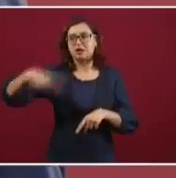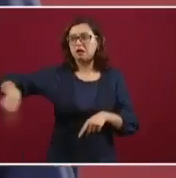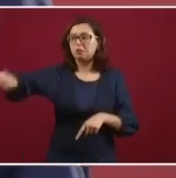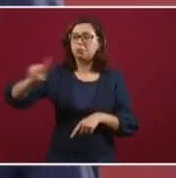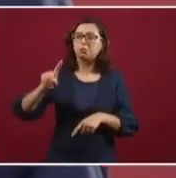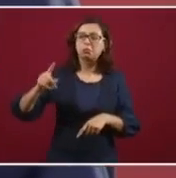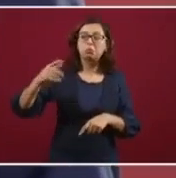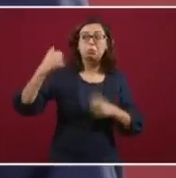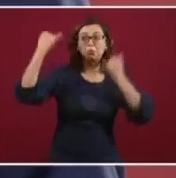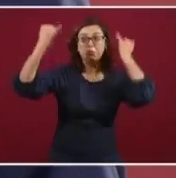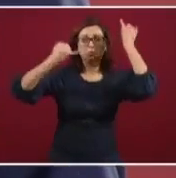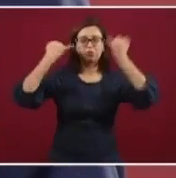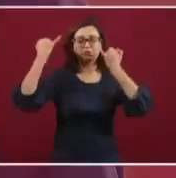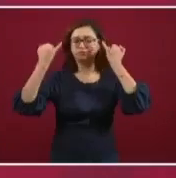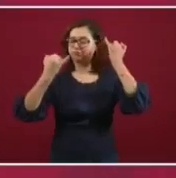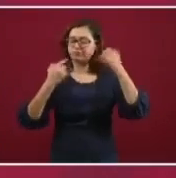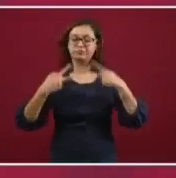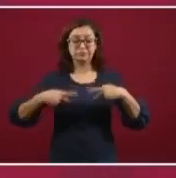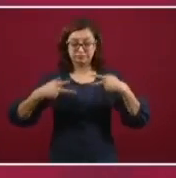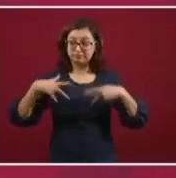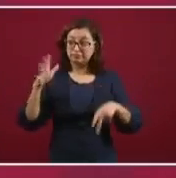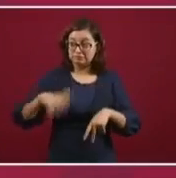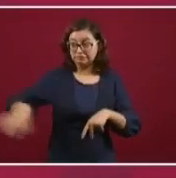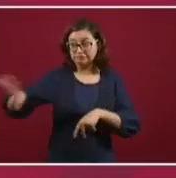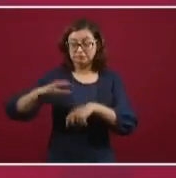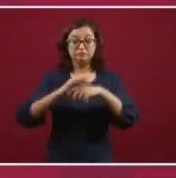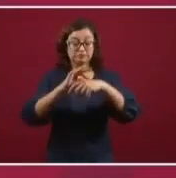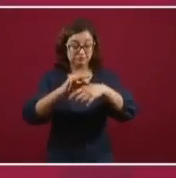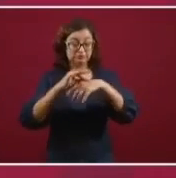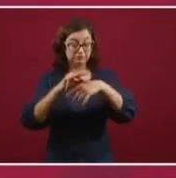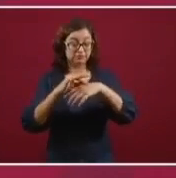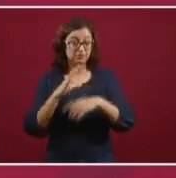imaginarios, son ciudadanos de verdad,